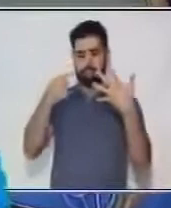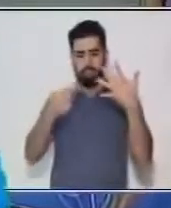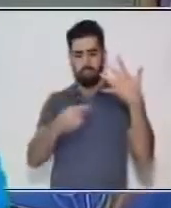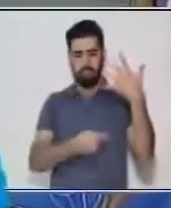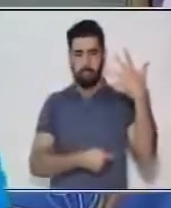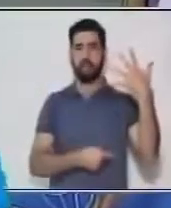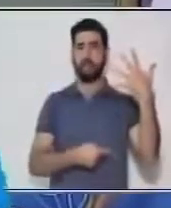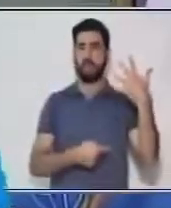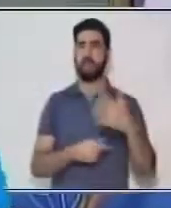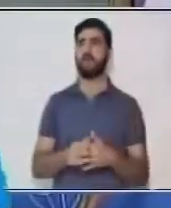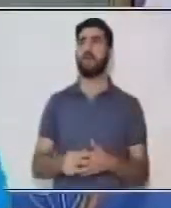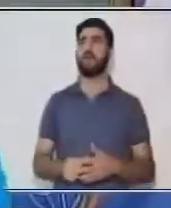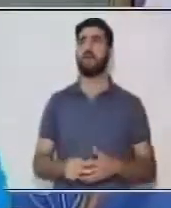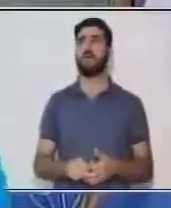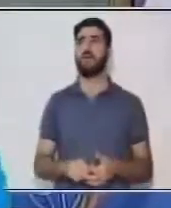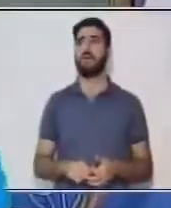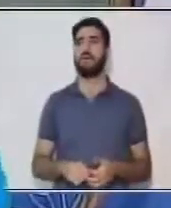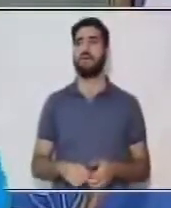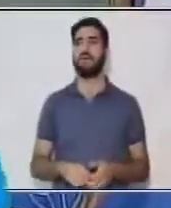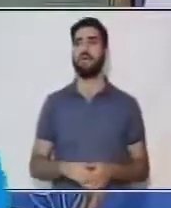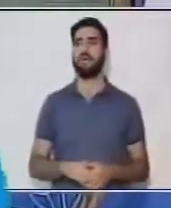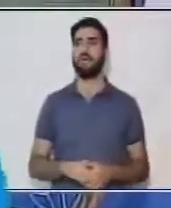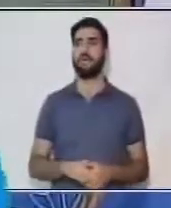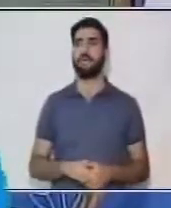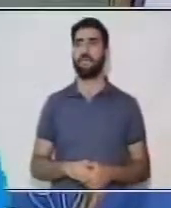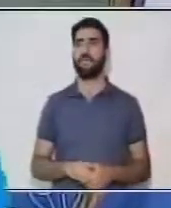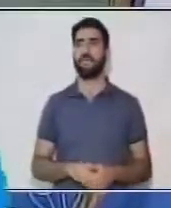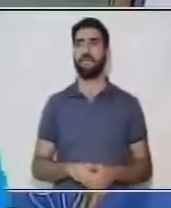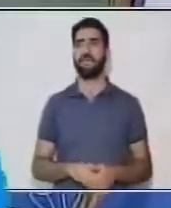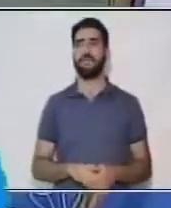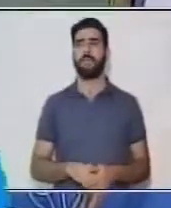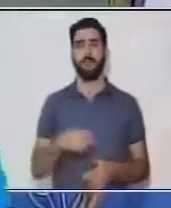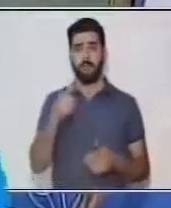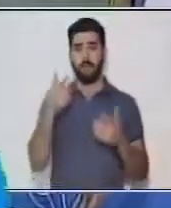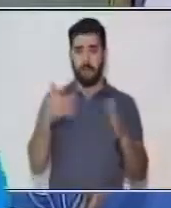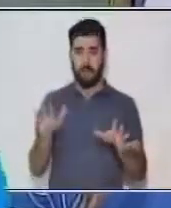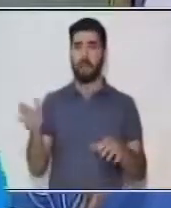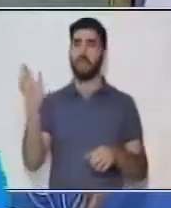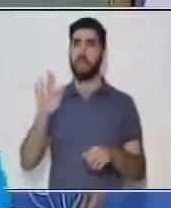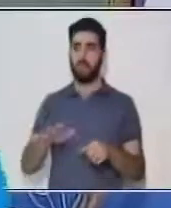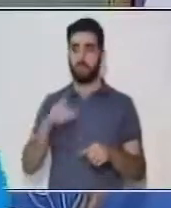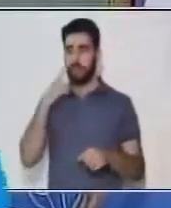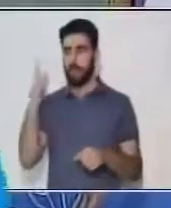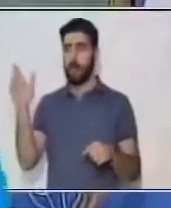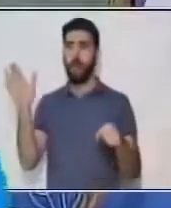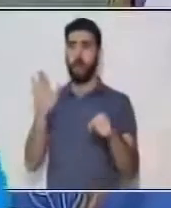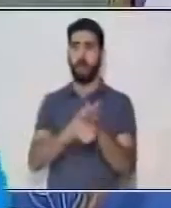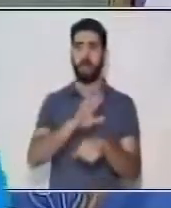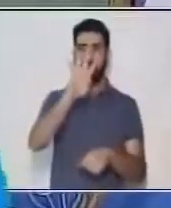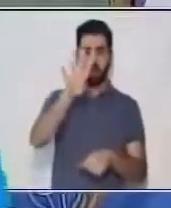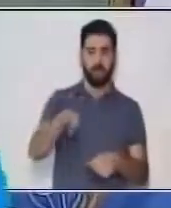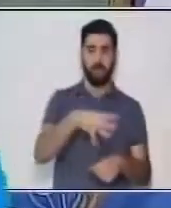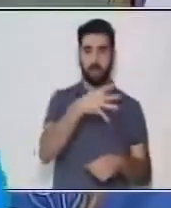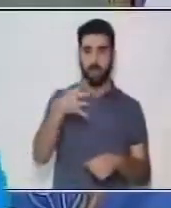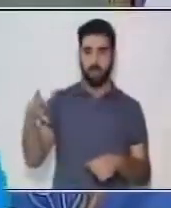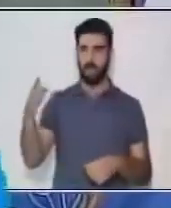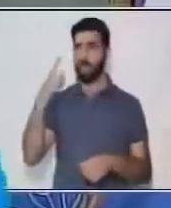operaciones básicas, jerarquía de operaciones, y luego completa la siguiente tabla. Guíate por el